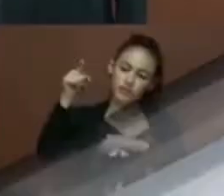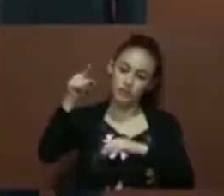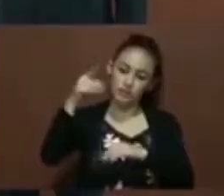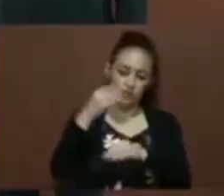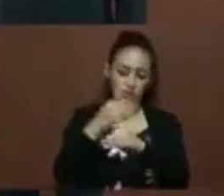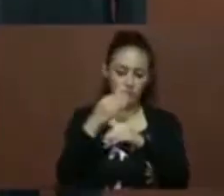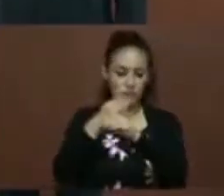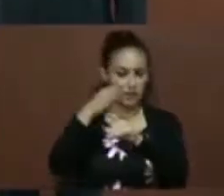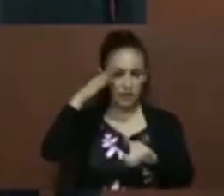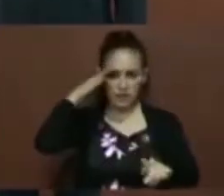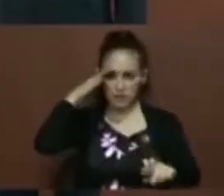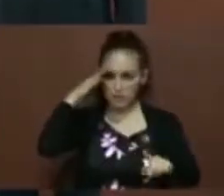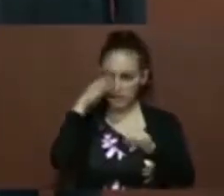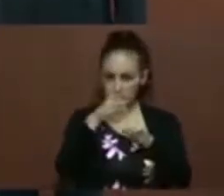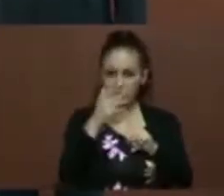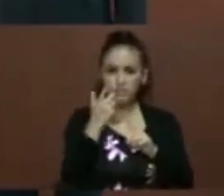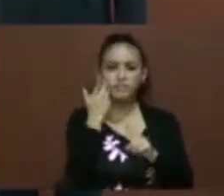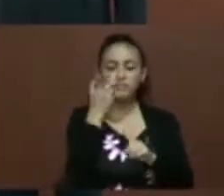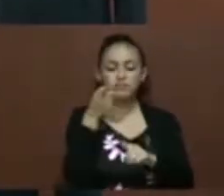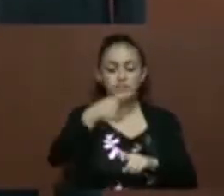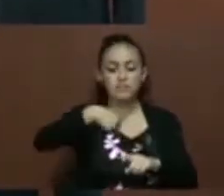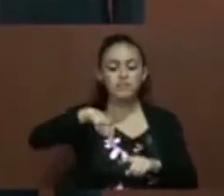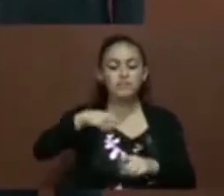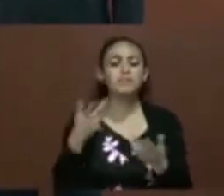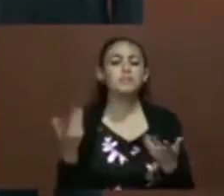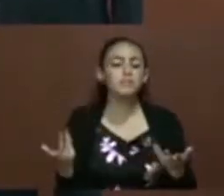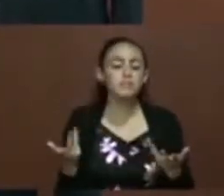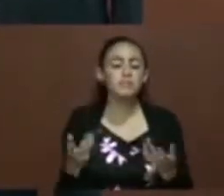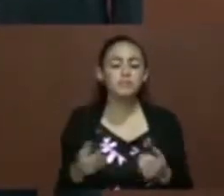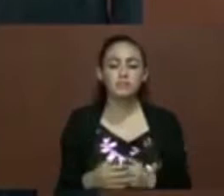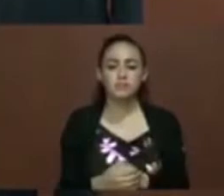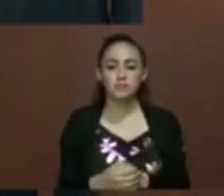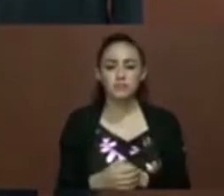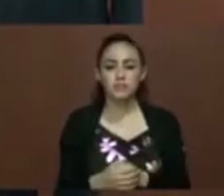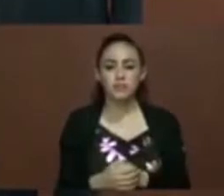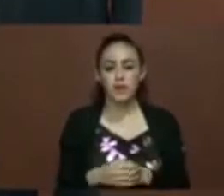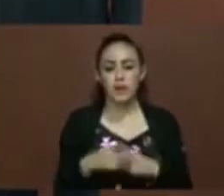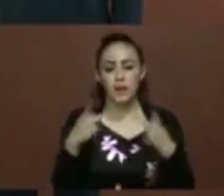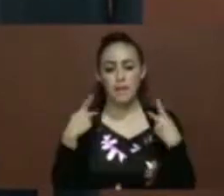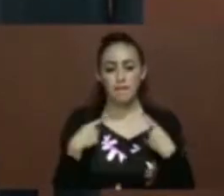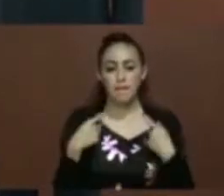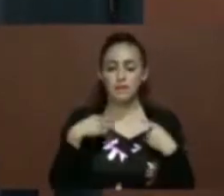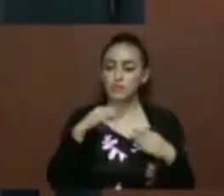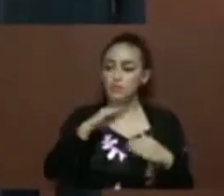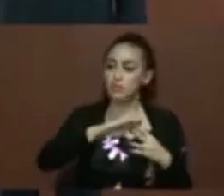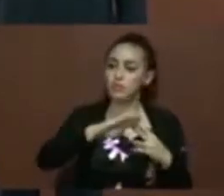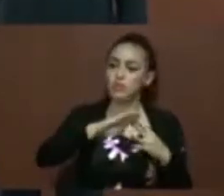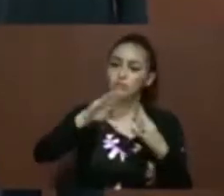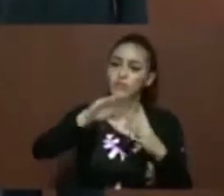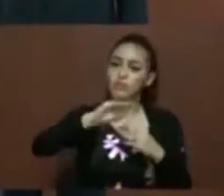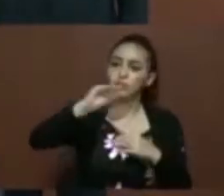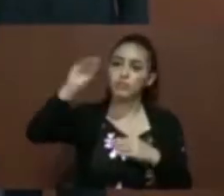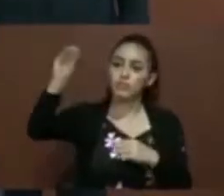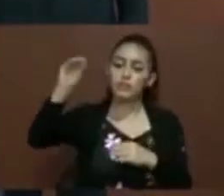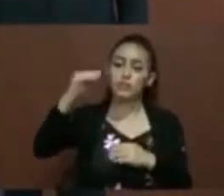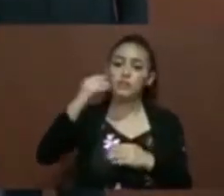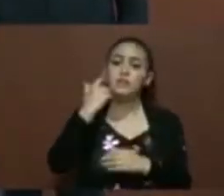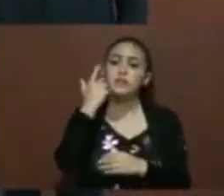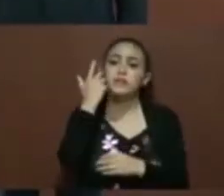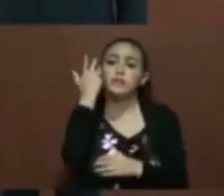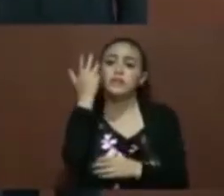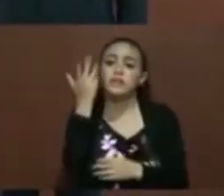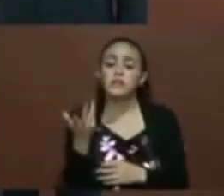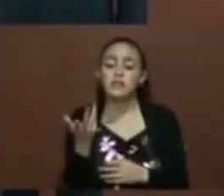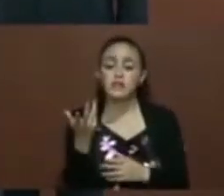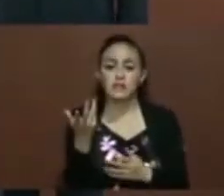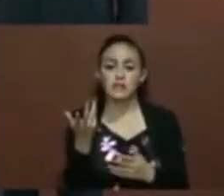le exigía al presidente municipal Raúl Morón que se dejara de andar tomando fotos y de turista en Palacio